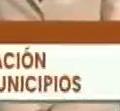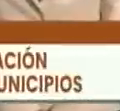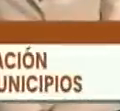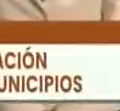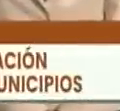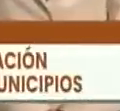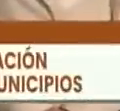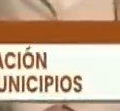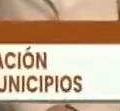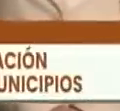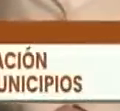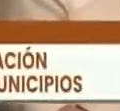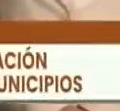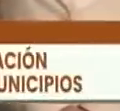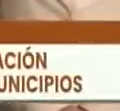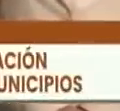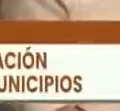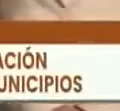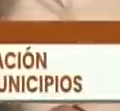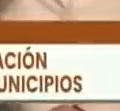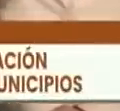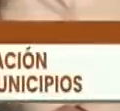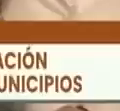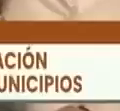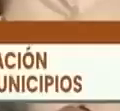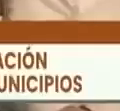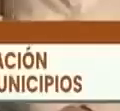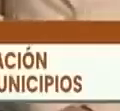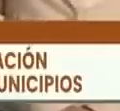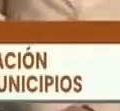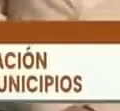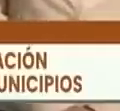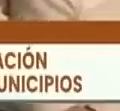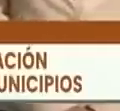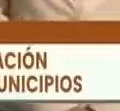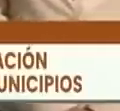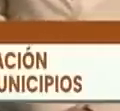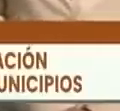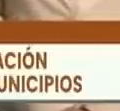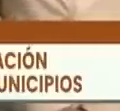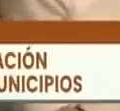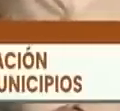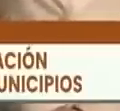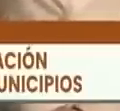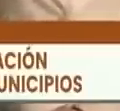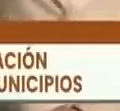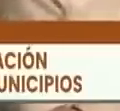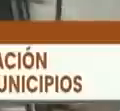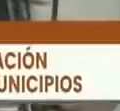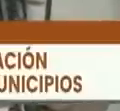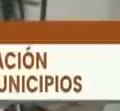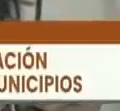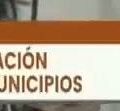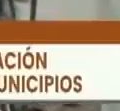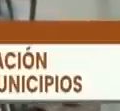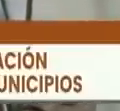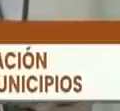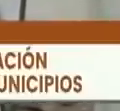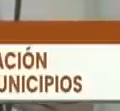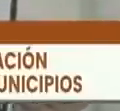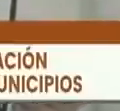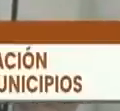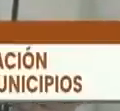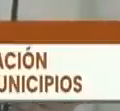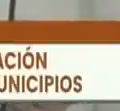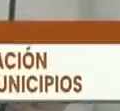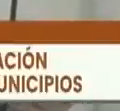Ok. Ana Rodríguez, del Tiempo. ¿Qué tal? ¿Cómo está? Bien, ¿usted? Sobre esta ley de armonización, ¿qué